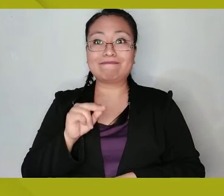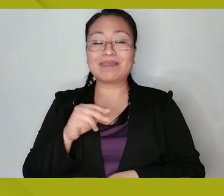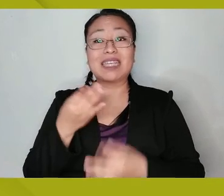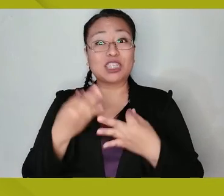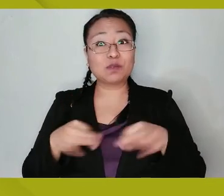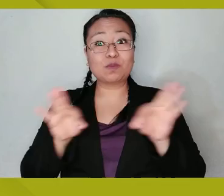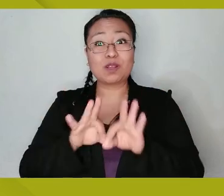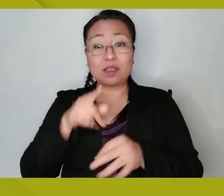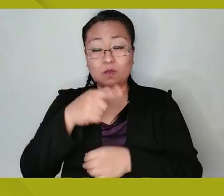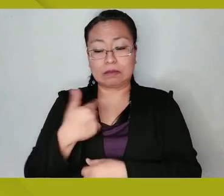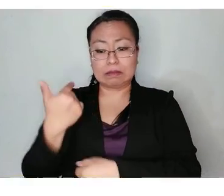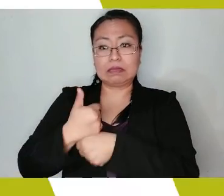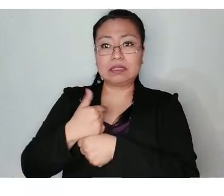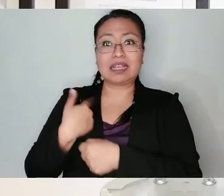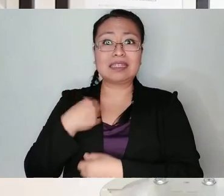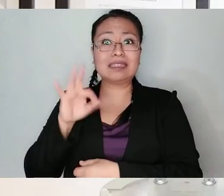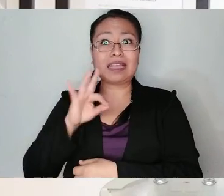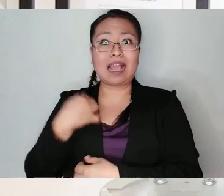tenemos alguna adicción a él.